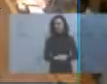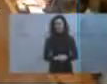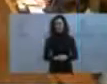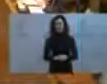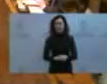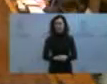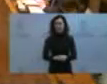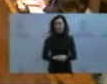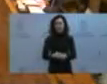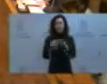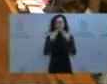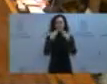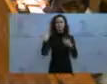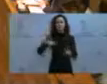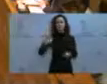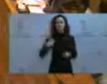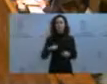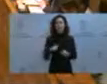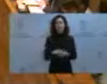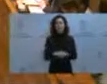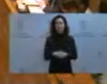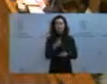Gracias, señor presidente. Buenos días.